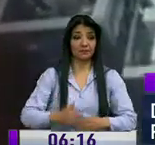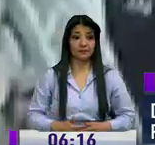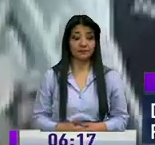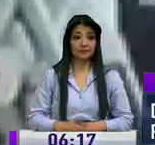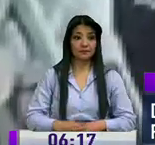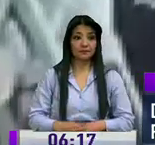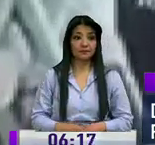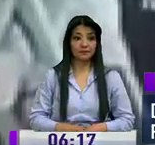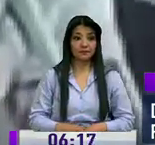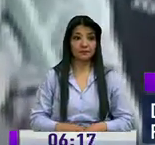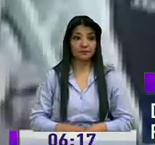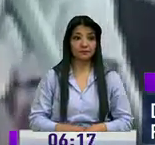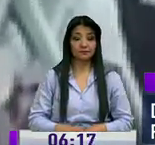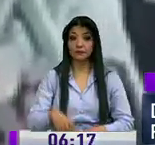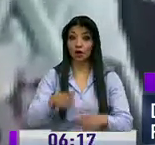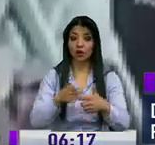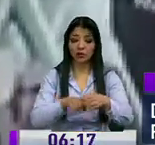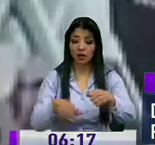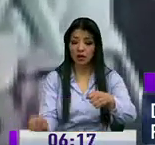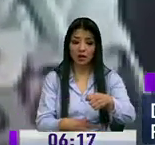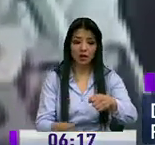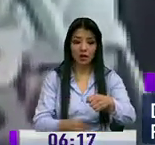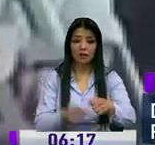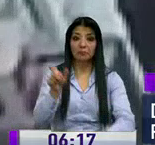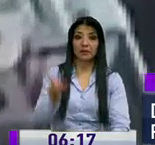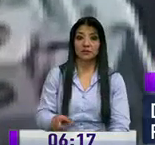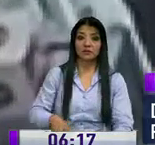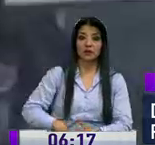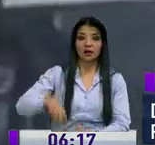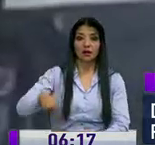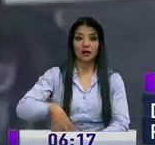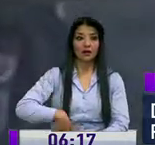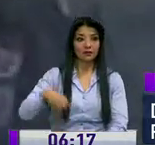y el otro se encargó de llevarse las pertenencias del cliente.